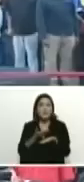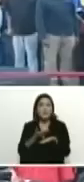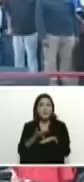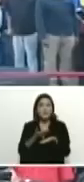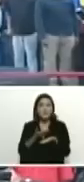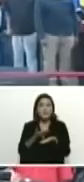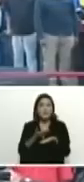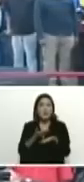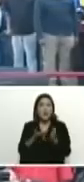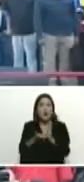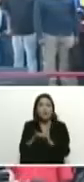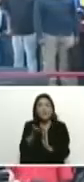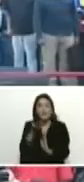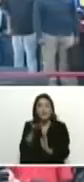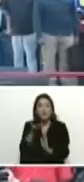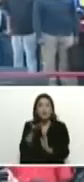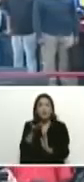un aumento